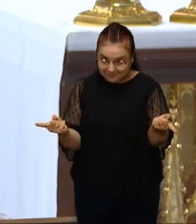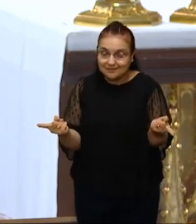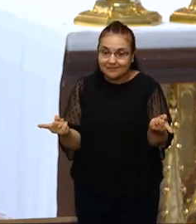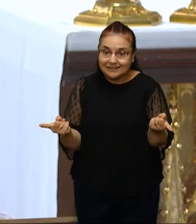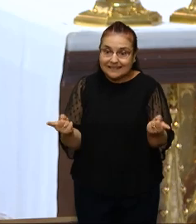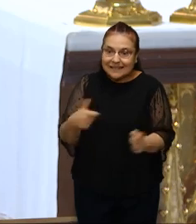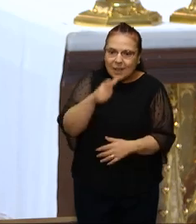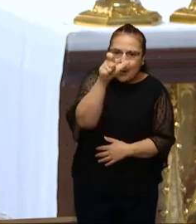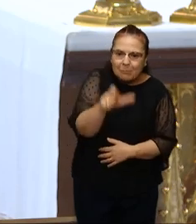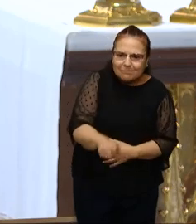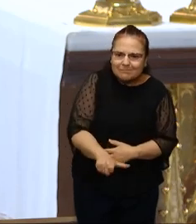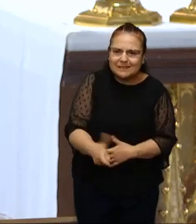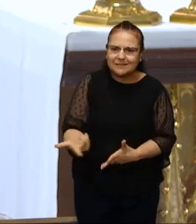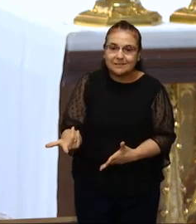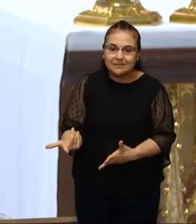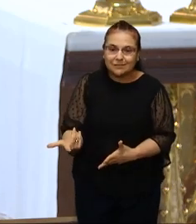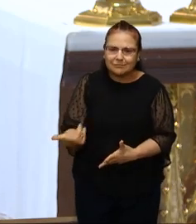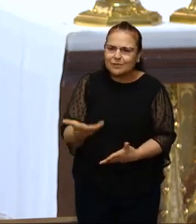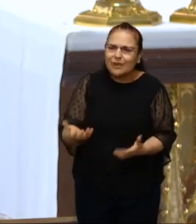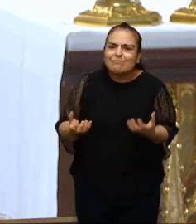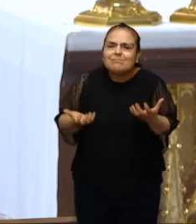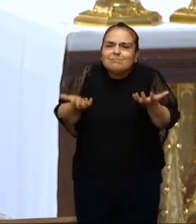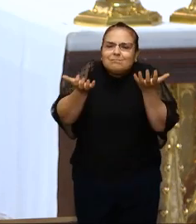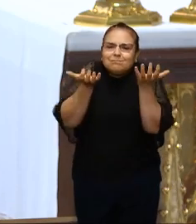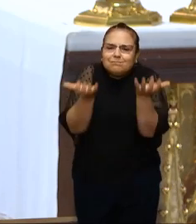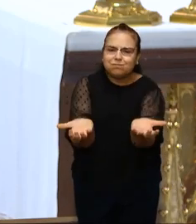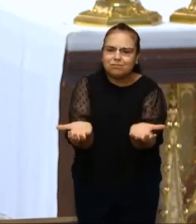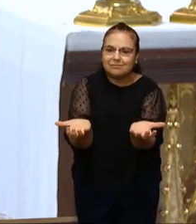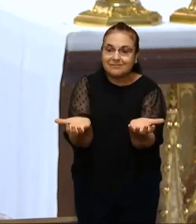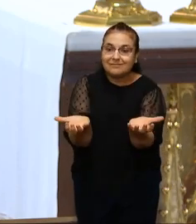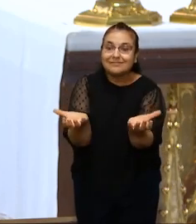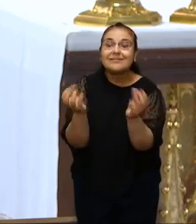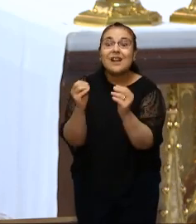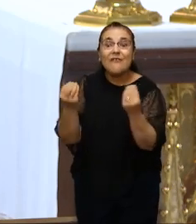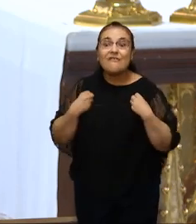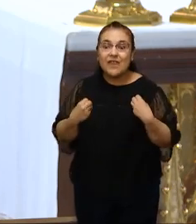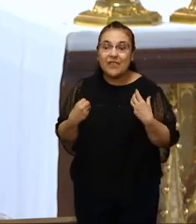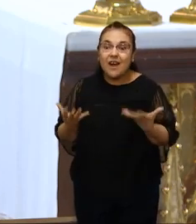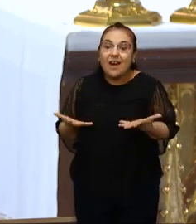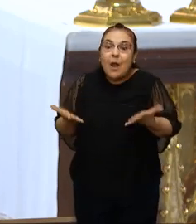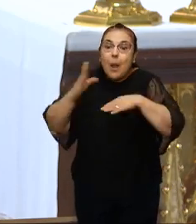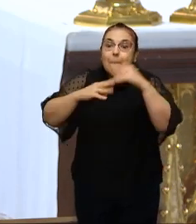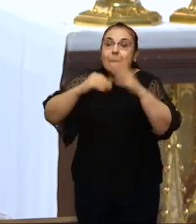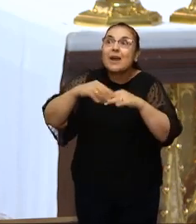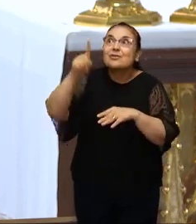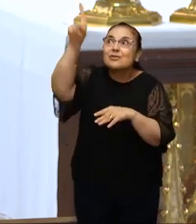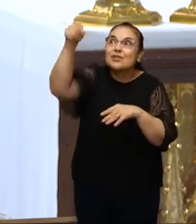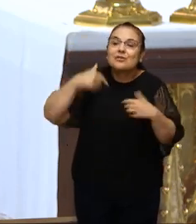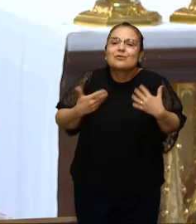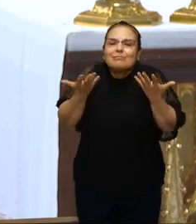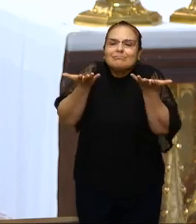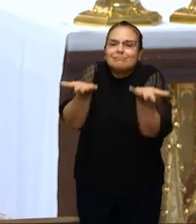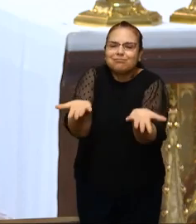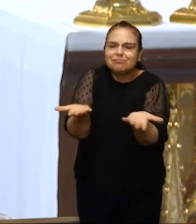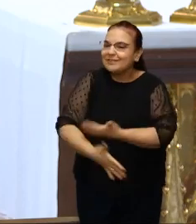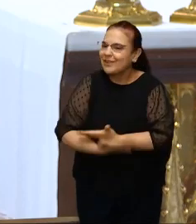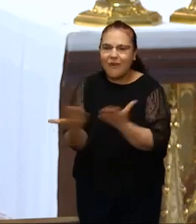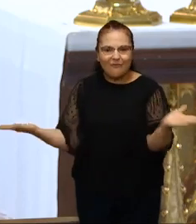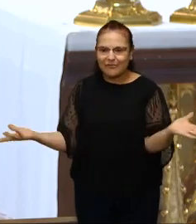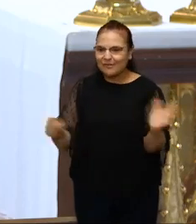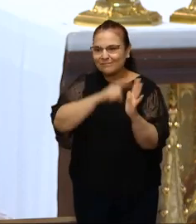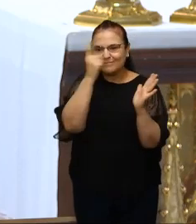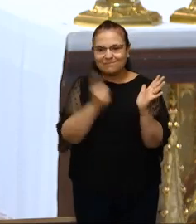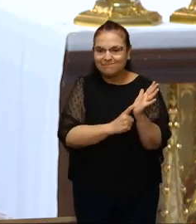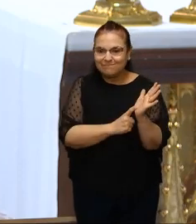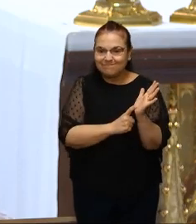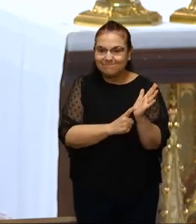la persona ha puesto su vida en las manos de Dios y a Él se ha confiado plenamente.